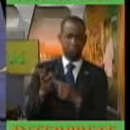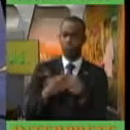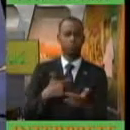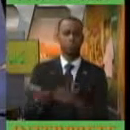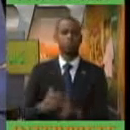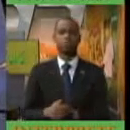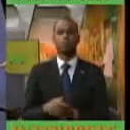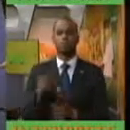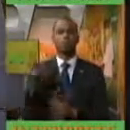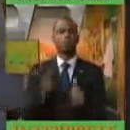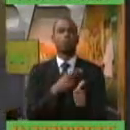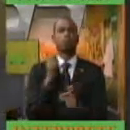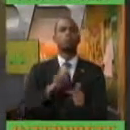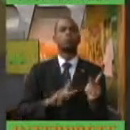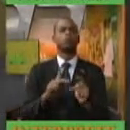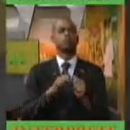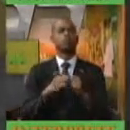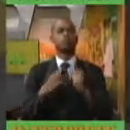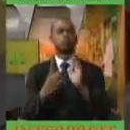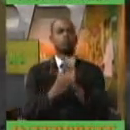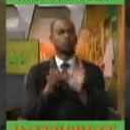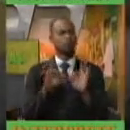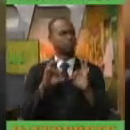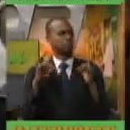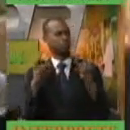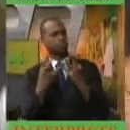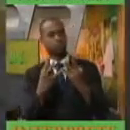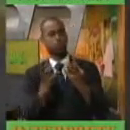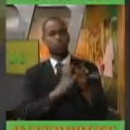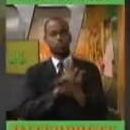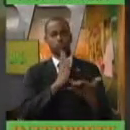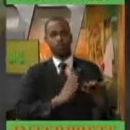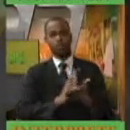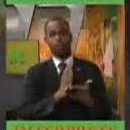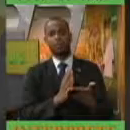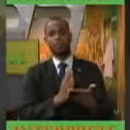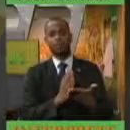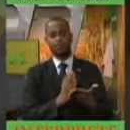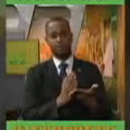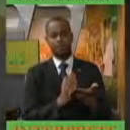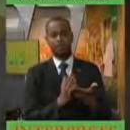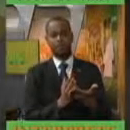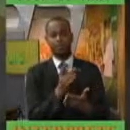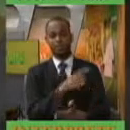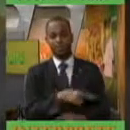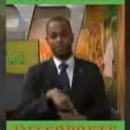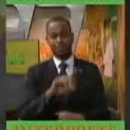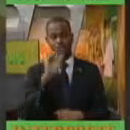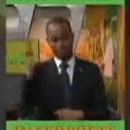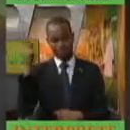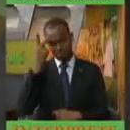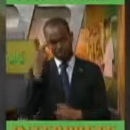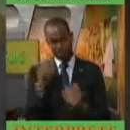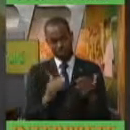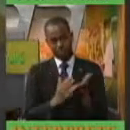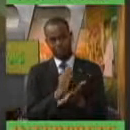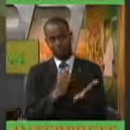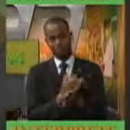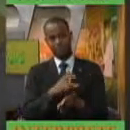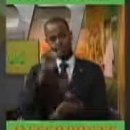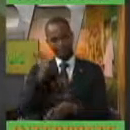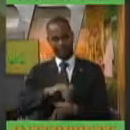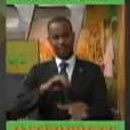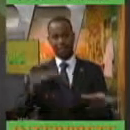son personas con discapacidad, son familias. Su derecho ciudadano, su derecho político, eso es lo que hacemos.